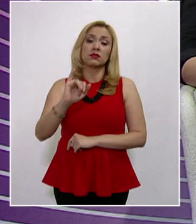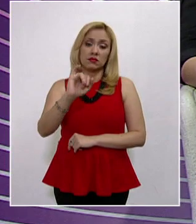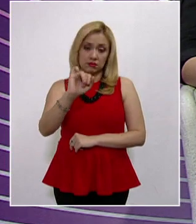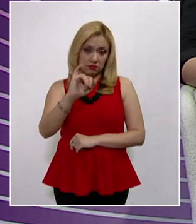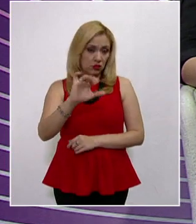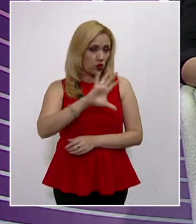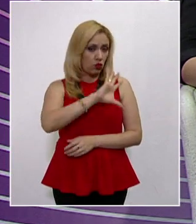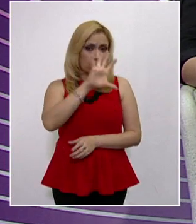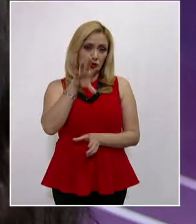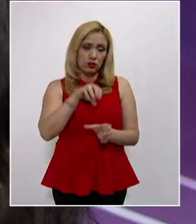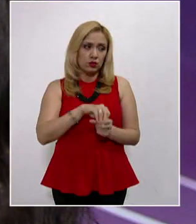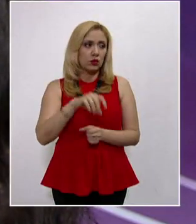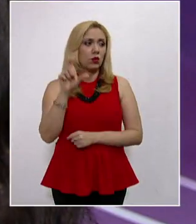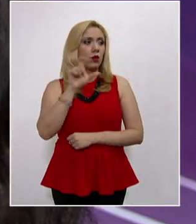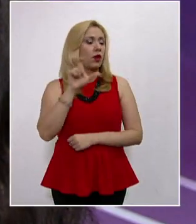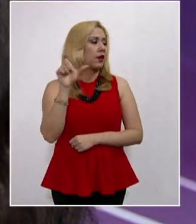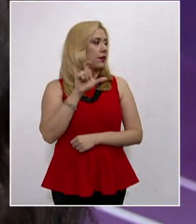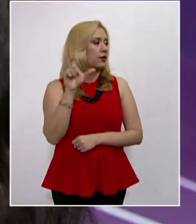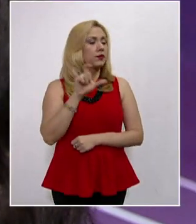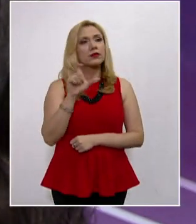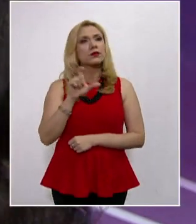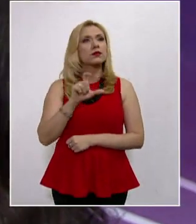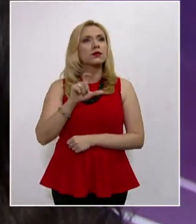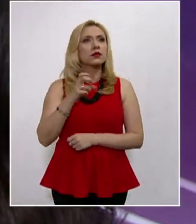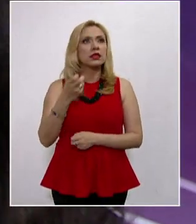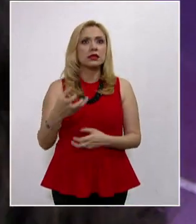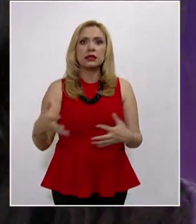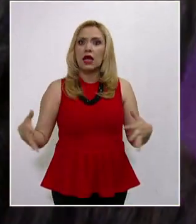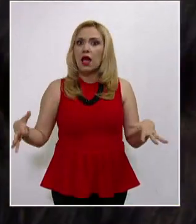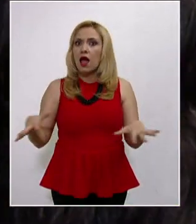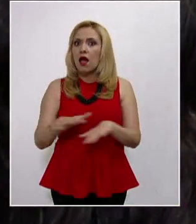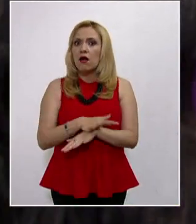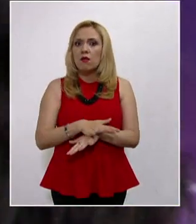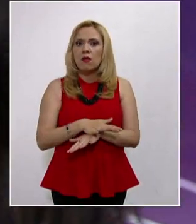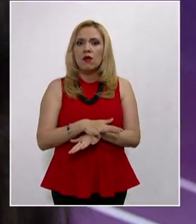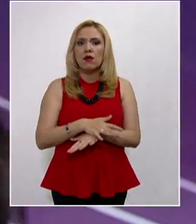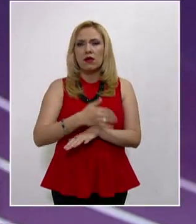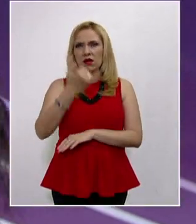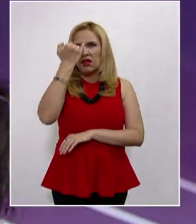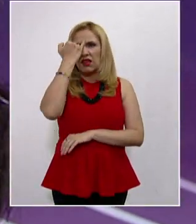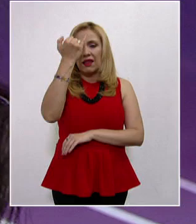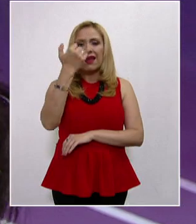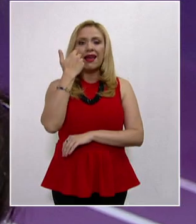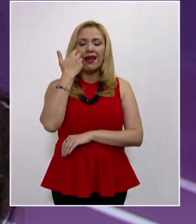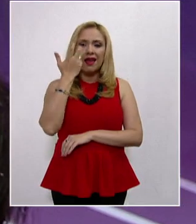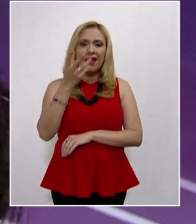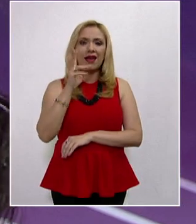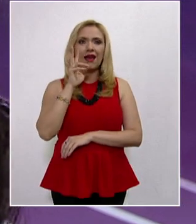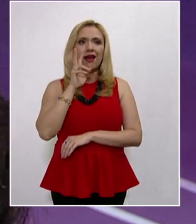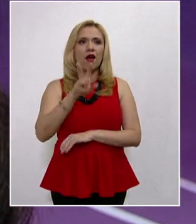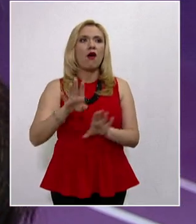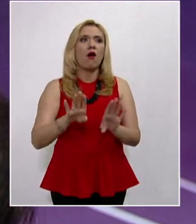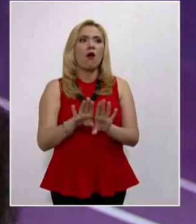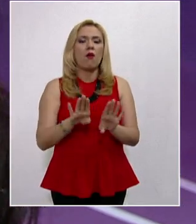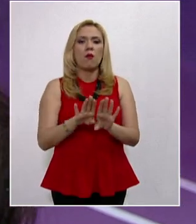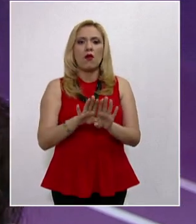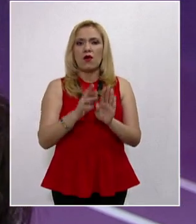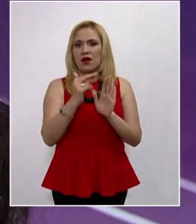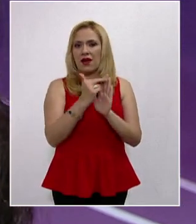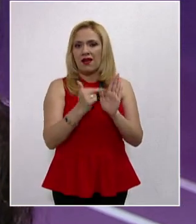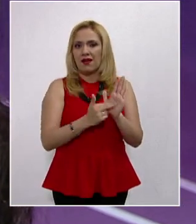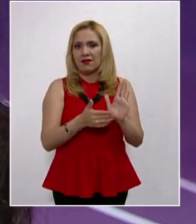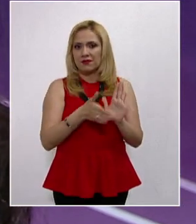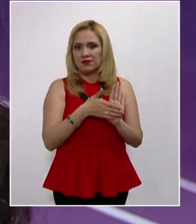efecto. Cuando se da este cambio, la idea era tratar de ir acotando lo que en ese momento era la regla general, que